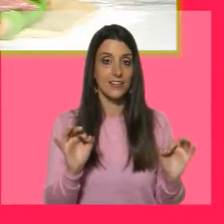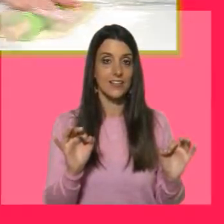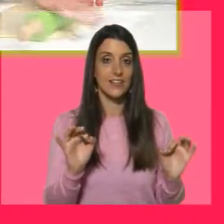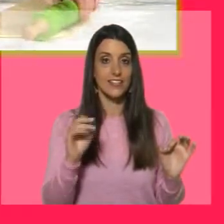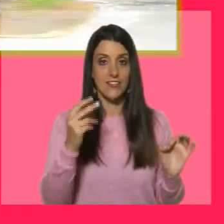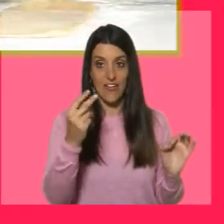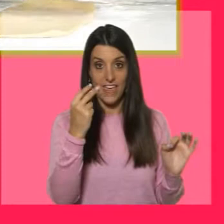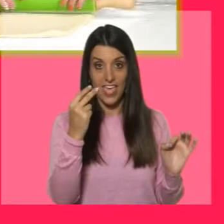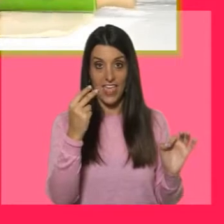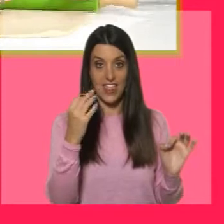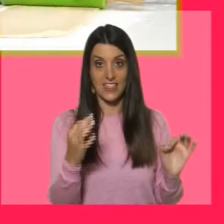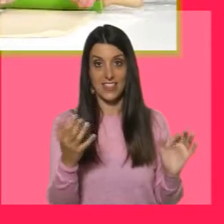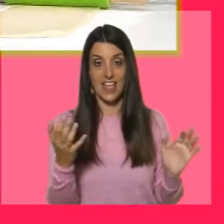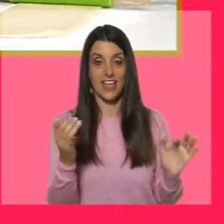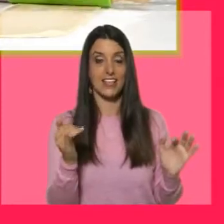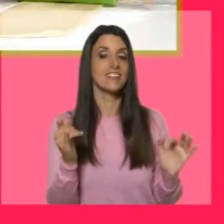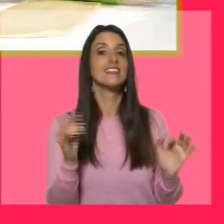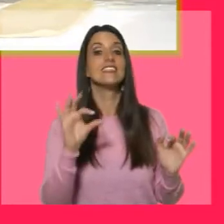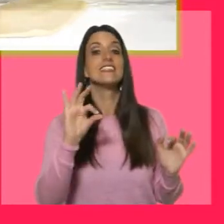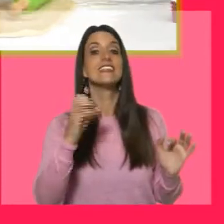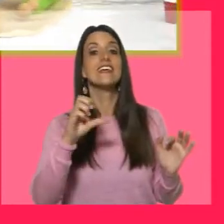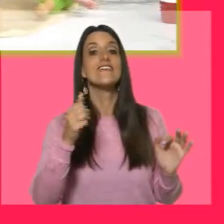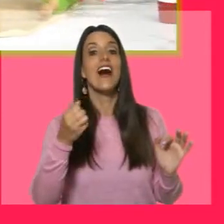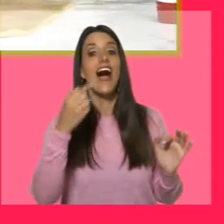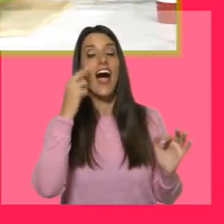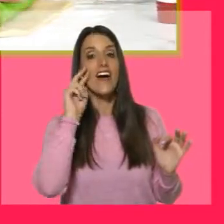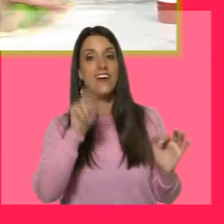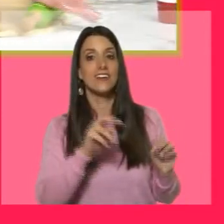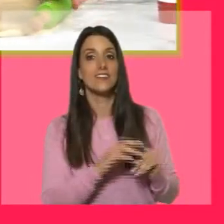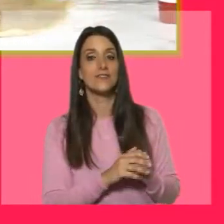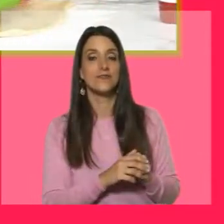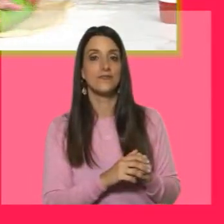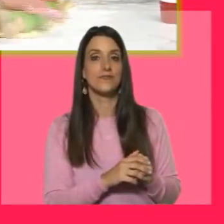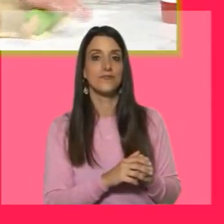vean la pose en la que yo estoy para hacer esto. Seba, te hacemos... ahí va el plan.